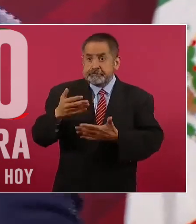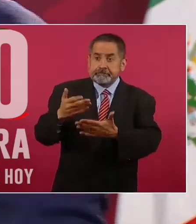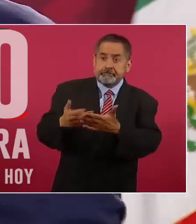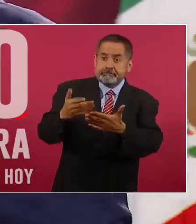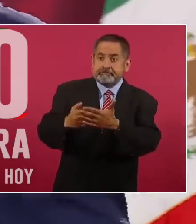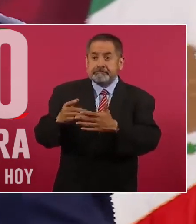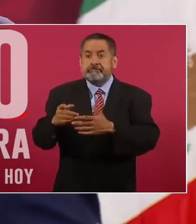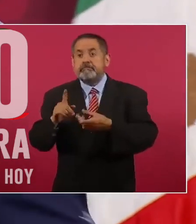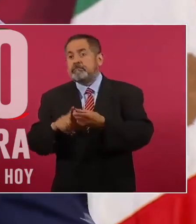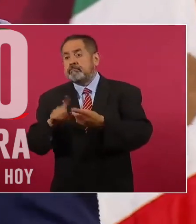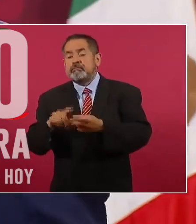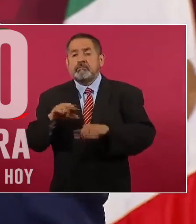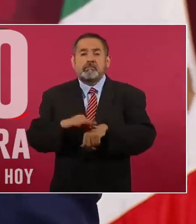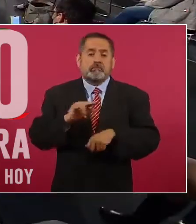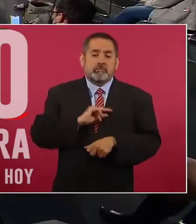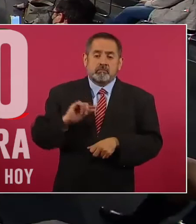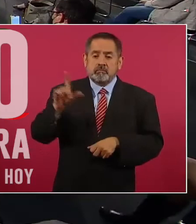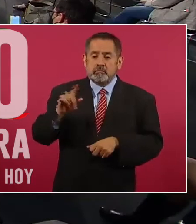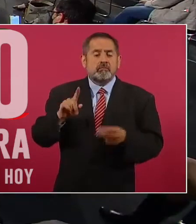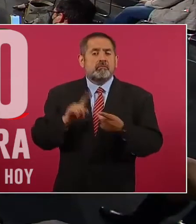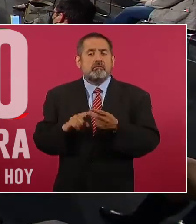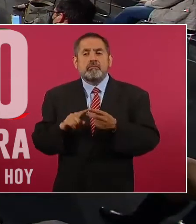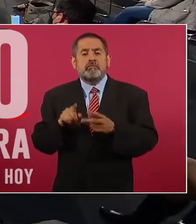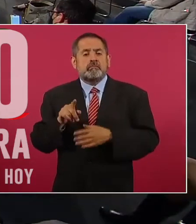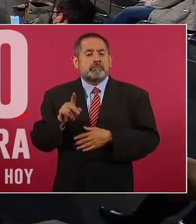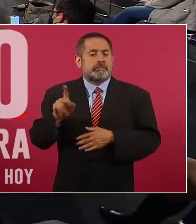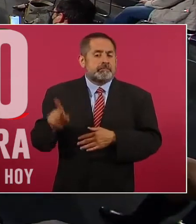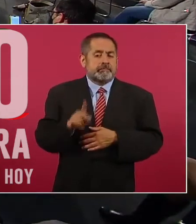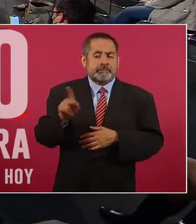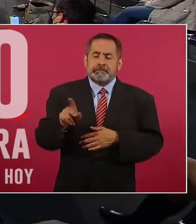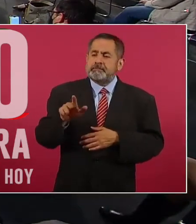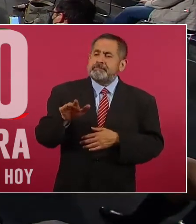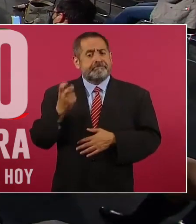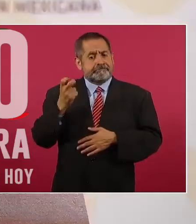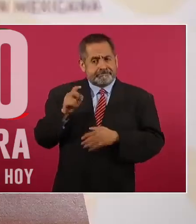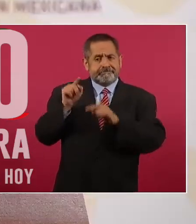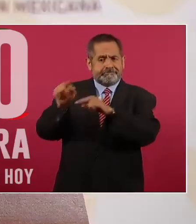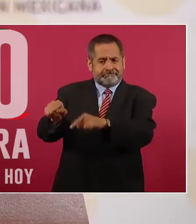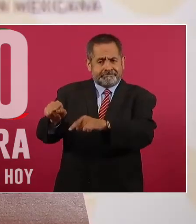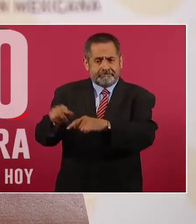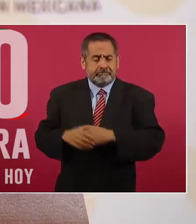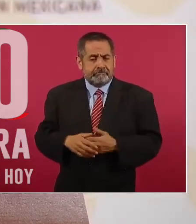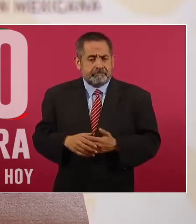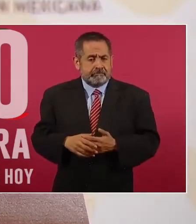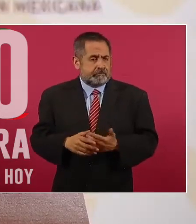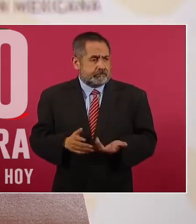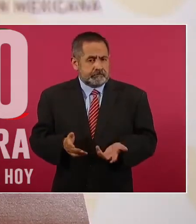los médicos y los especialistas, pues es en las zonas más pobres de México, en